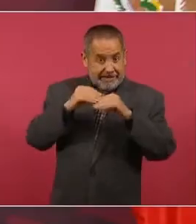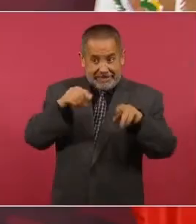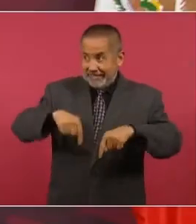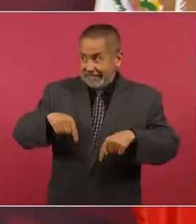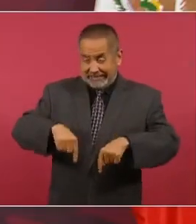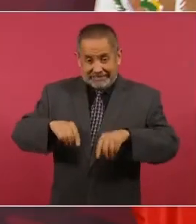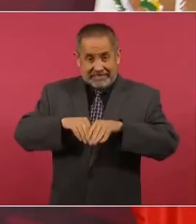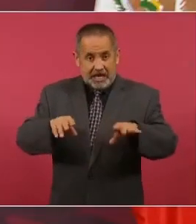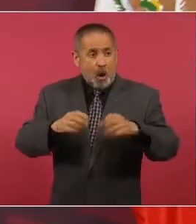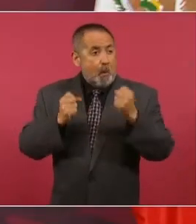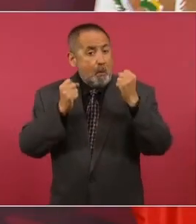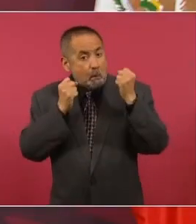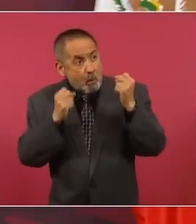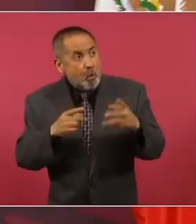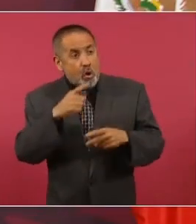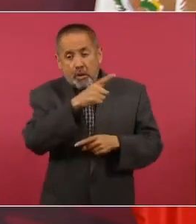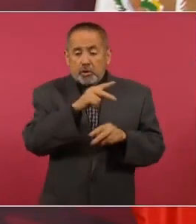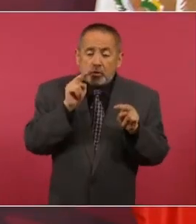muchísimos